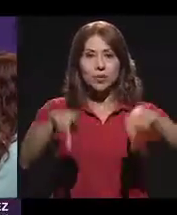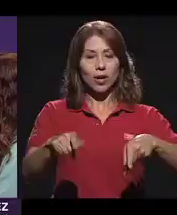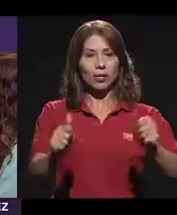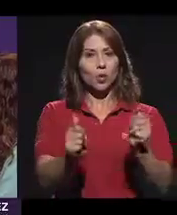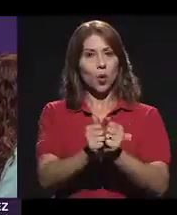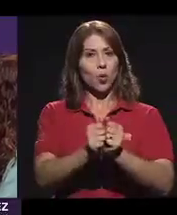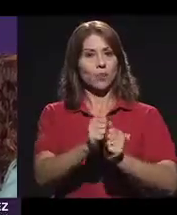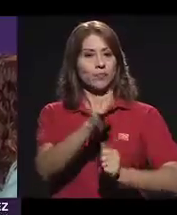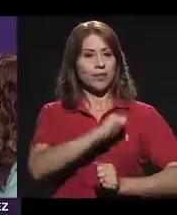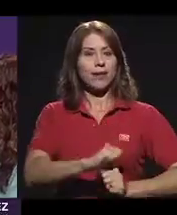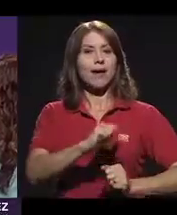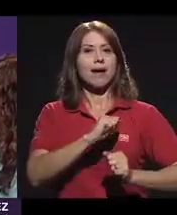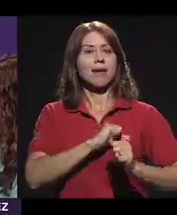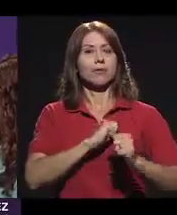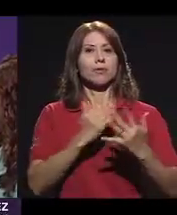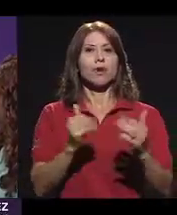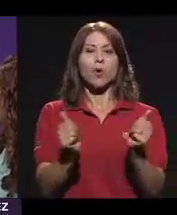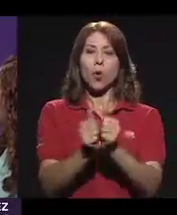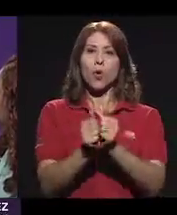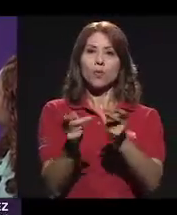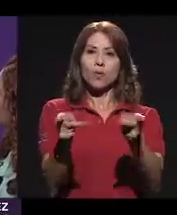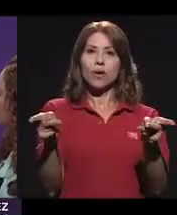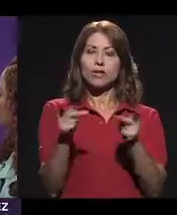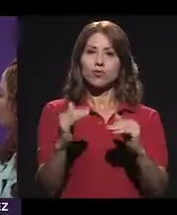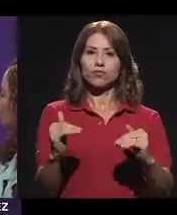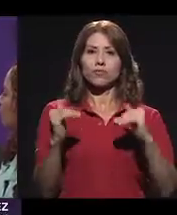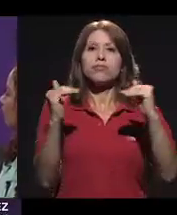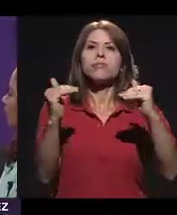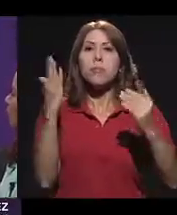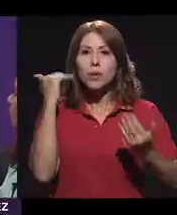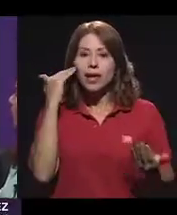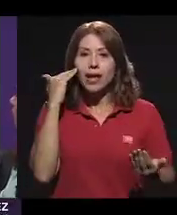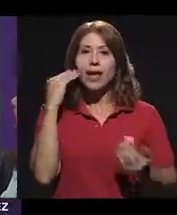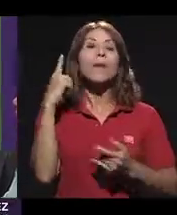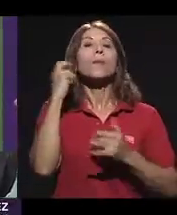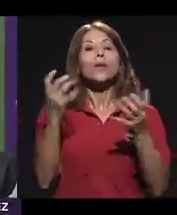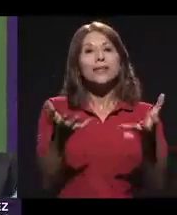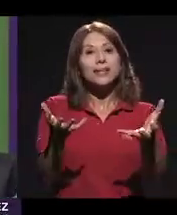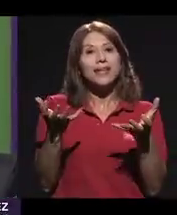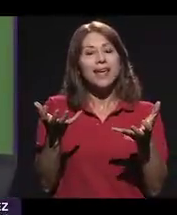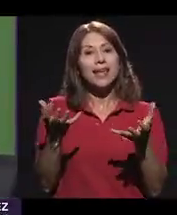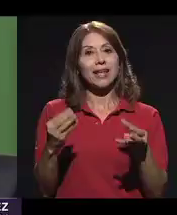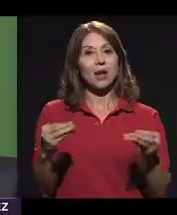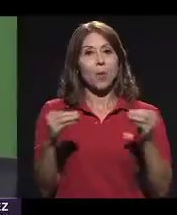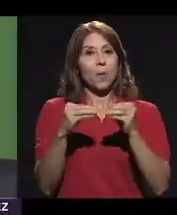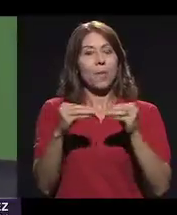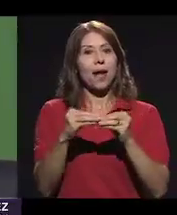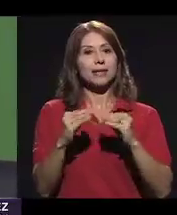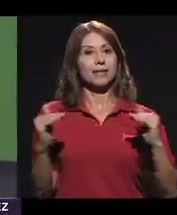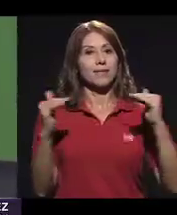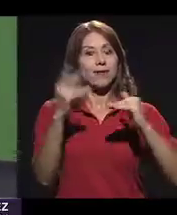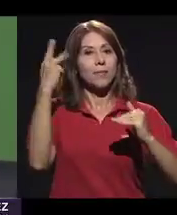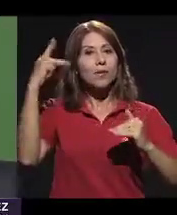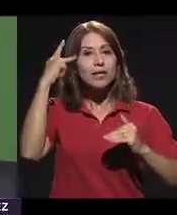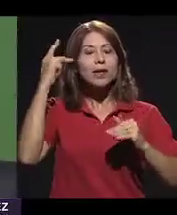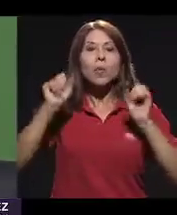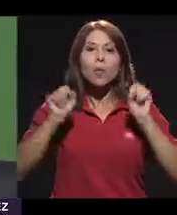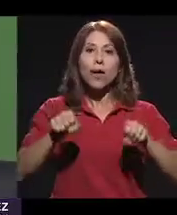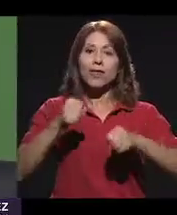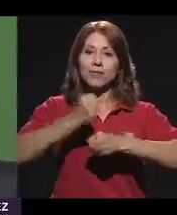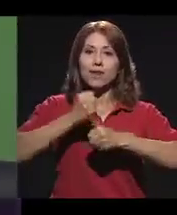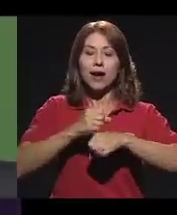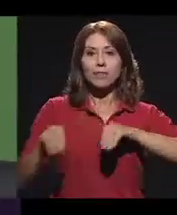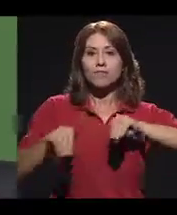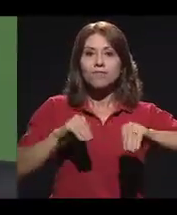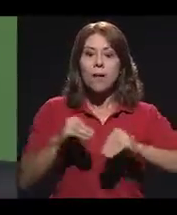quiere que la institución sea de carácter político, tenga posibilidad de accionar más rápidamente. Cuando tenemos